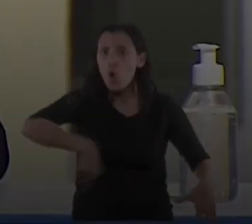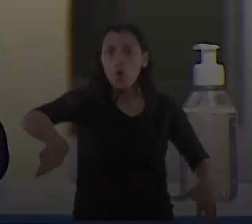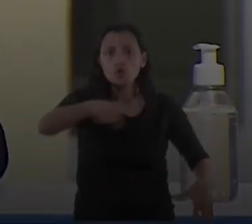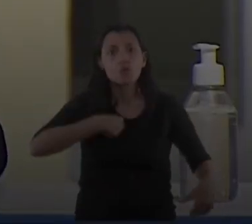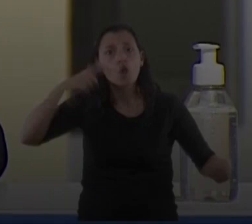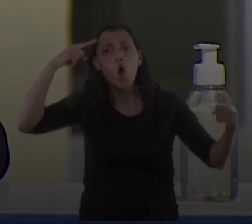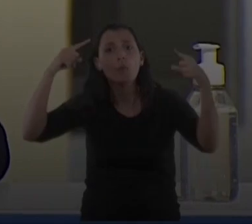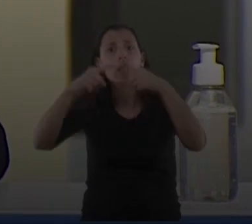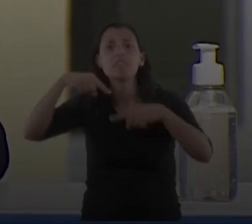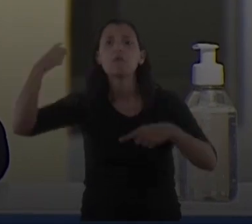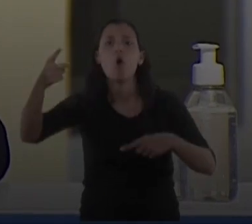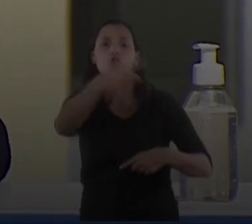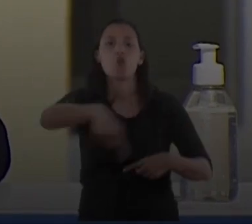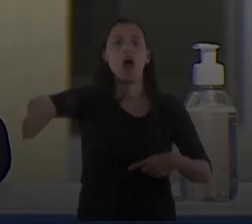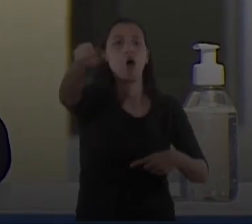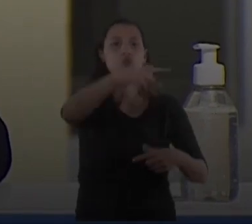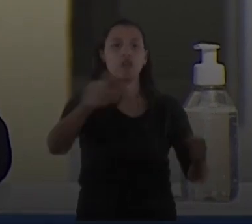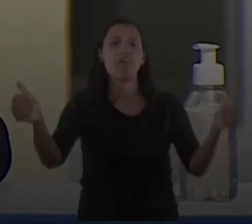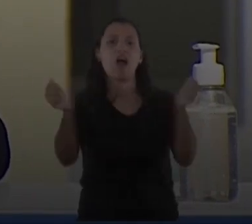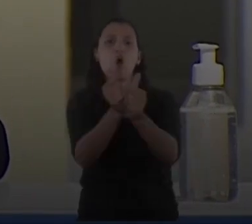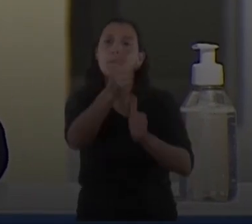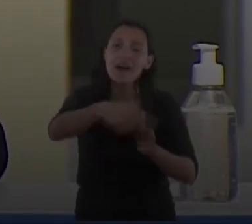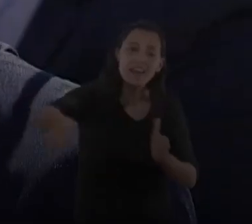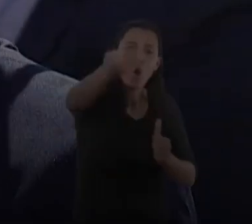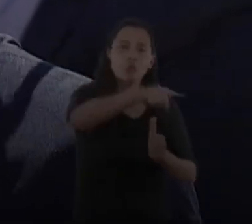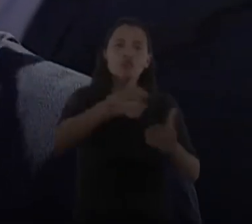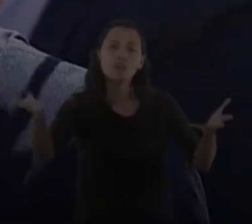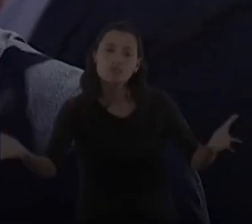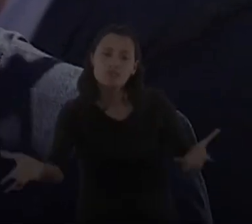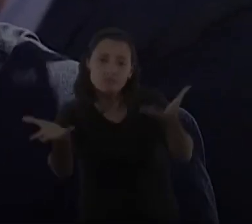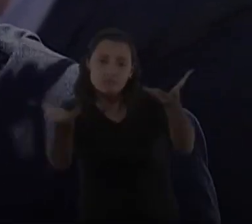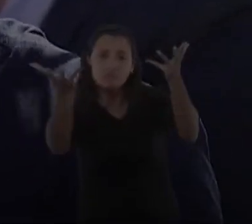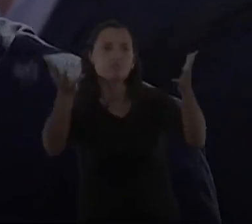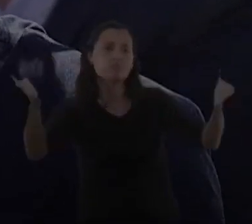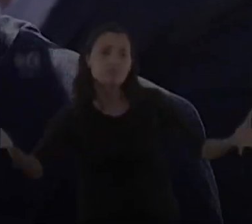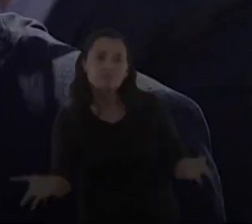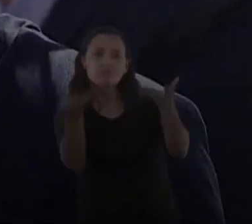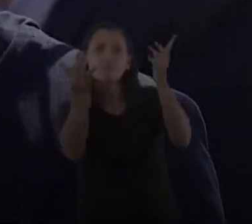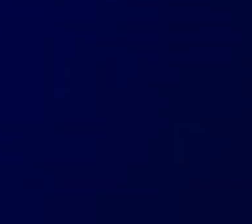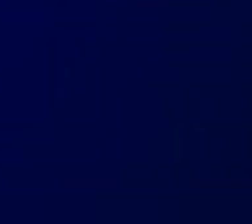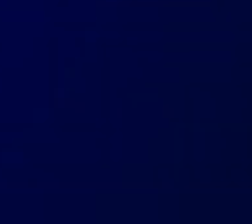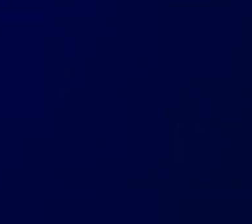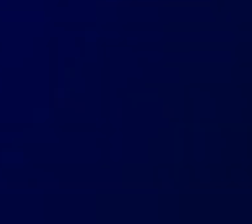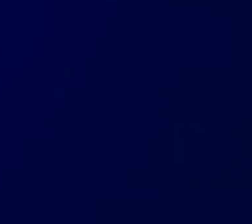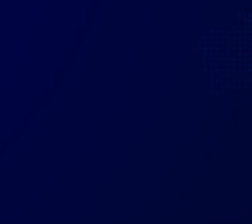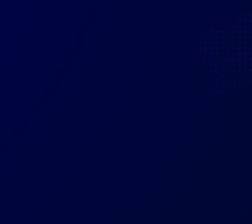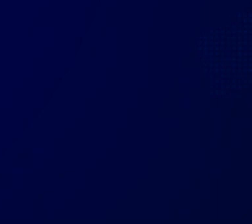todos ustedes. Apostamos a que ustedes inviertan, crezcan, den trabajo.